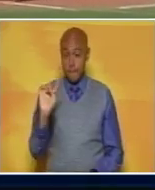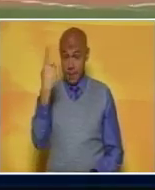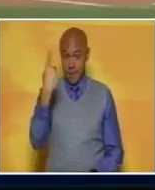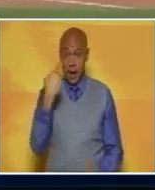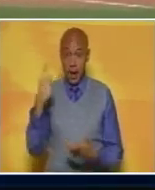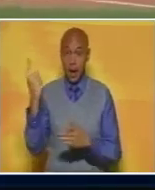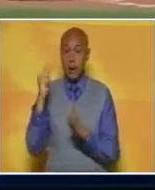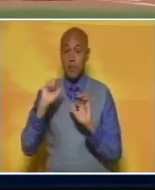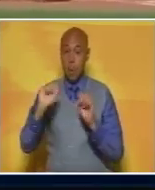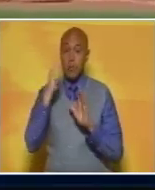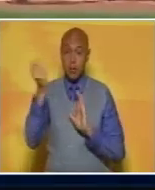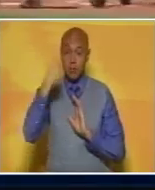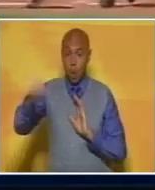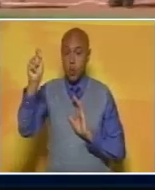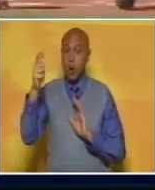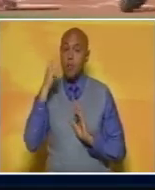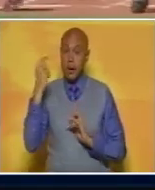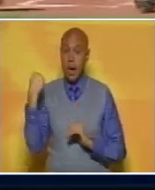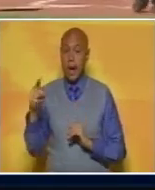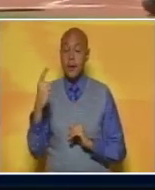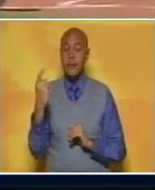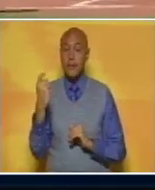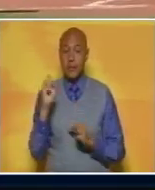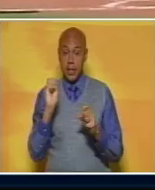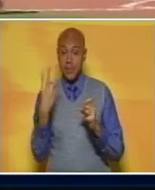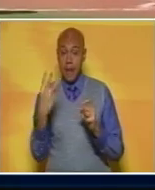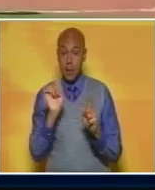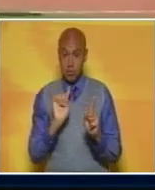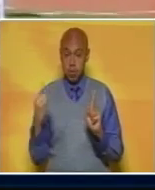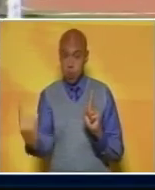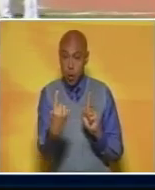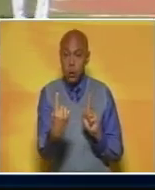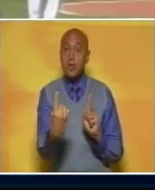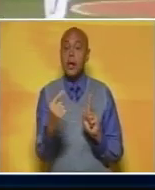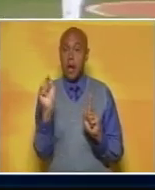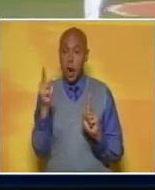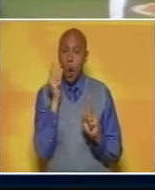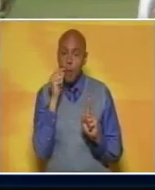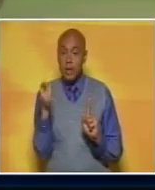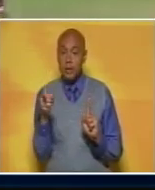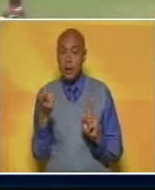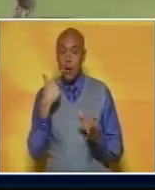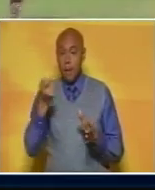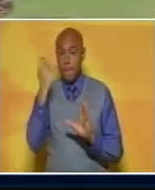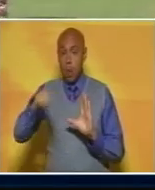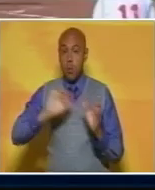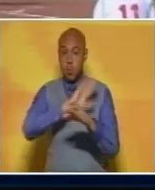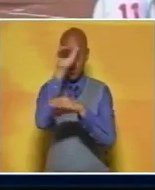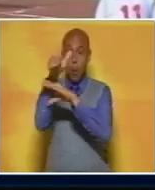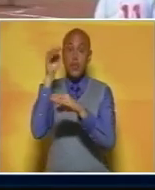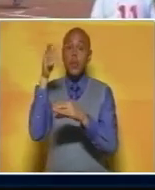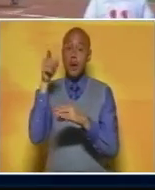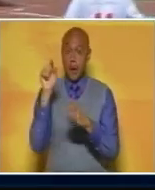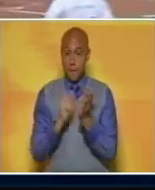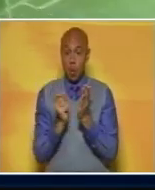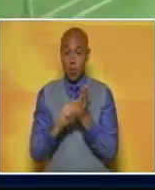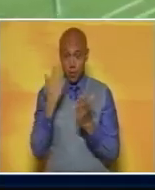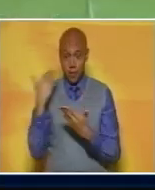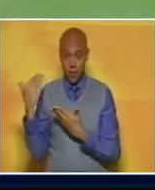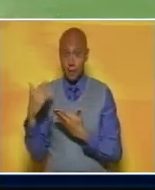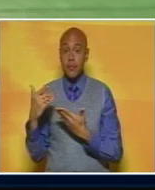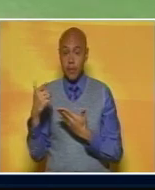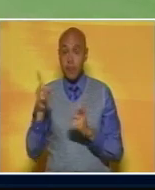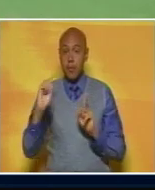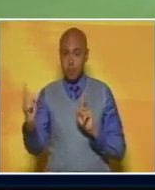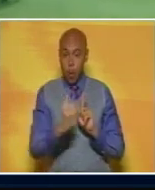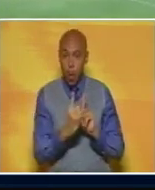el primer picheo del juego, Ali Castillo se metió hasta la tercera base con una conexión entre el jardín central y derecho, y acto seguido anotó la primera carrera